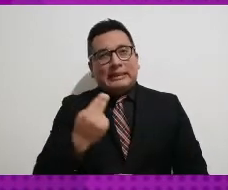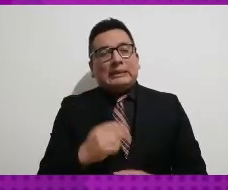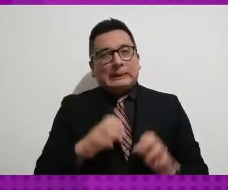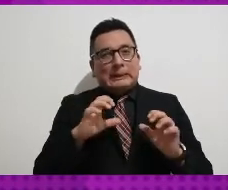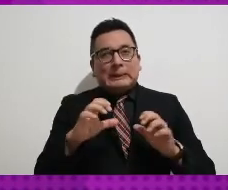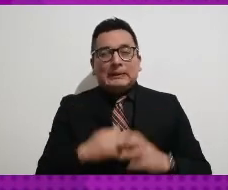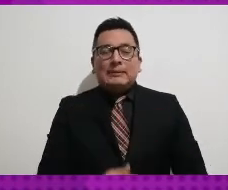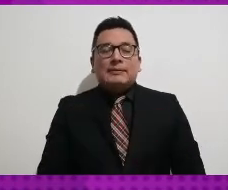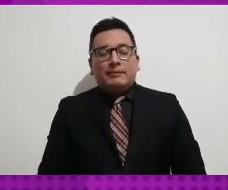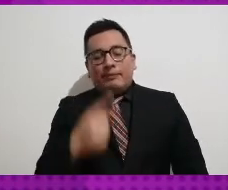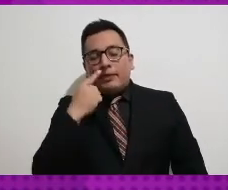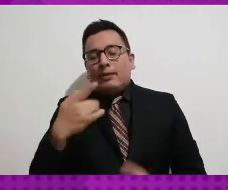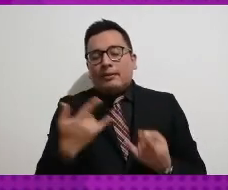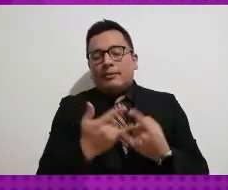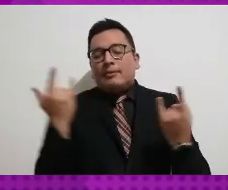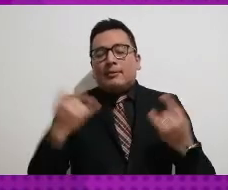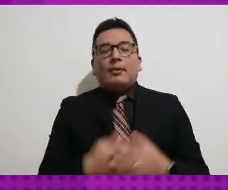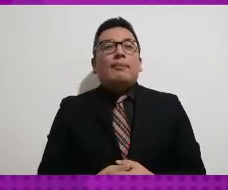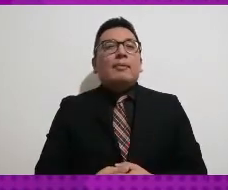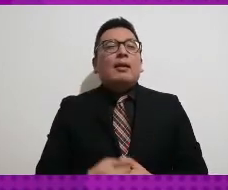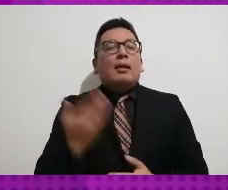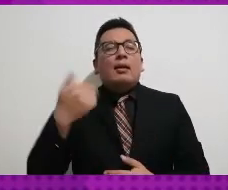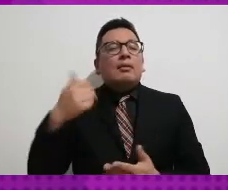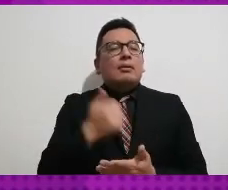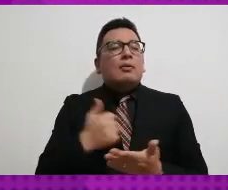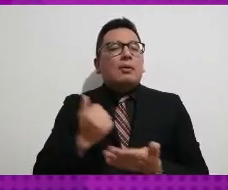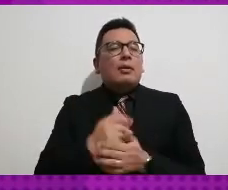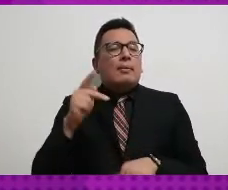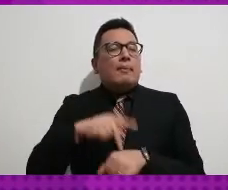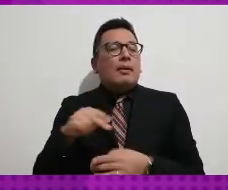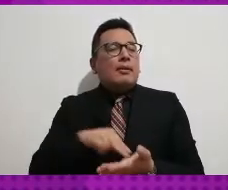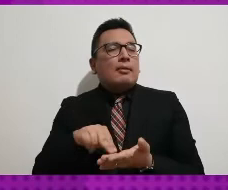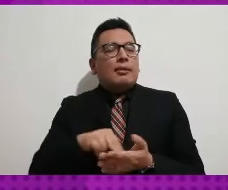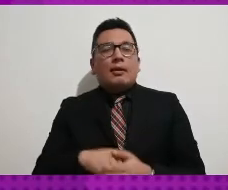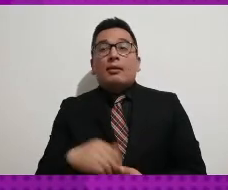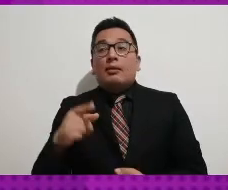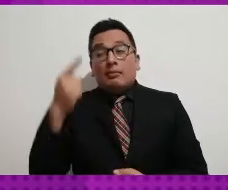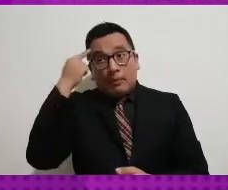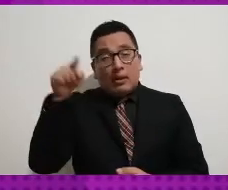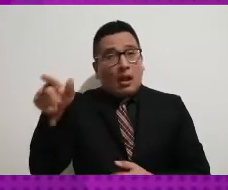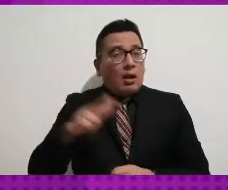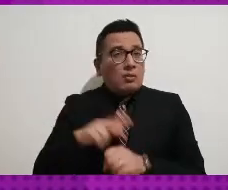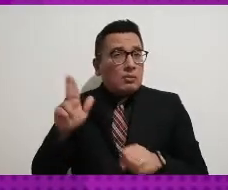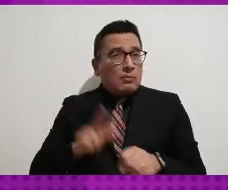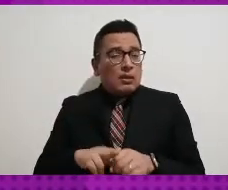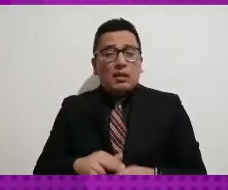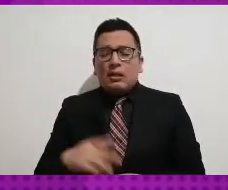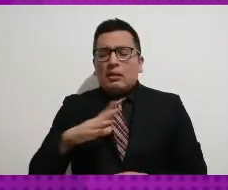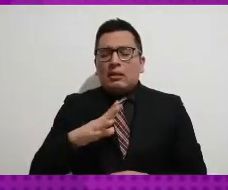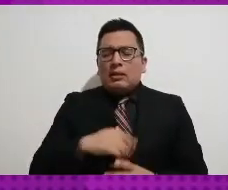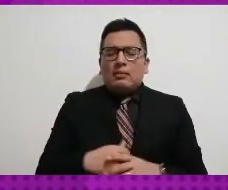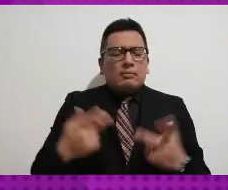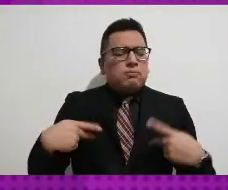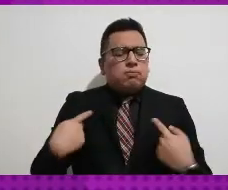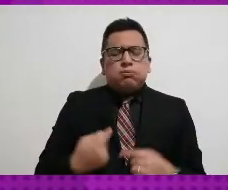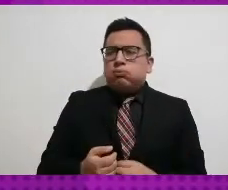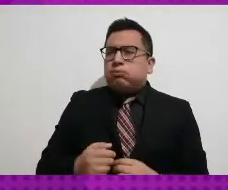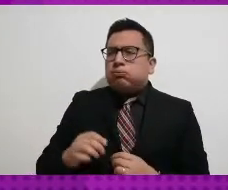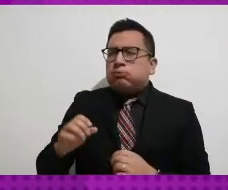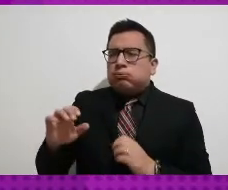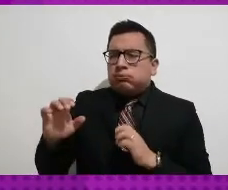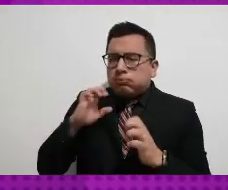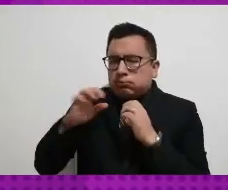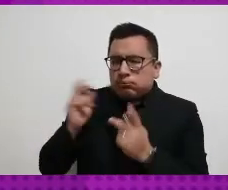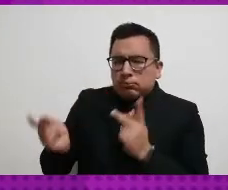o hayas tenido conocimiento de él. Lo hicimos en la ciudad de Piedras Negras y tenía por objeto en los hospitales públicos hacer pequeños cuestionamientos